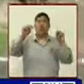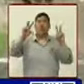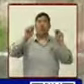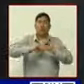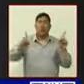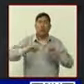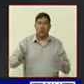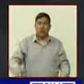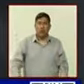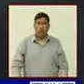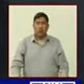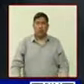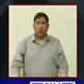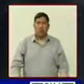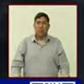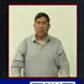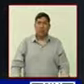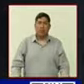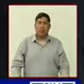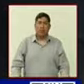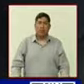paso!